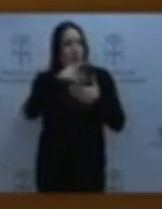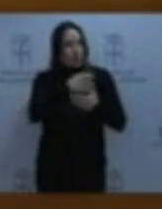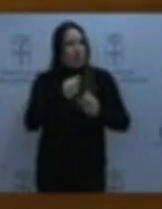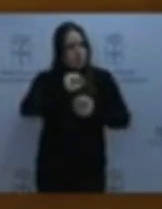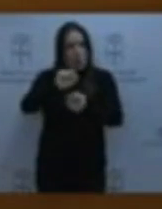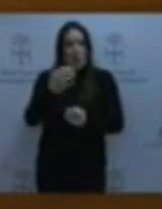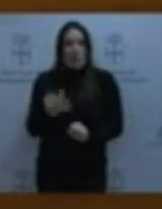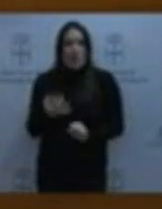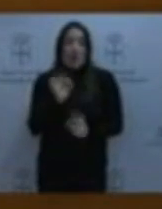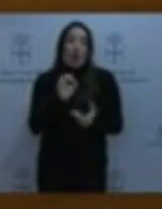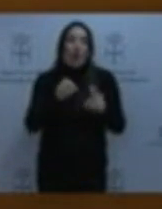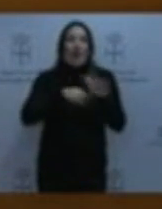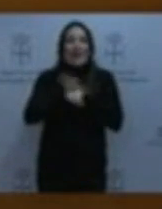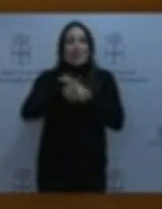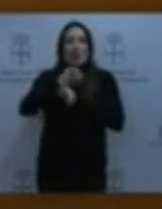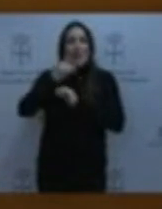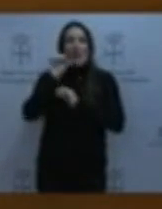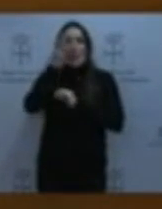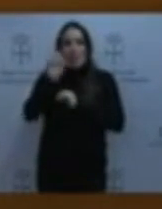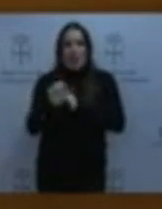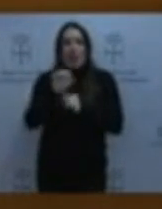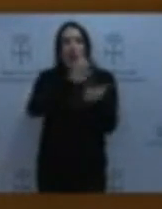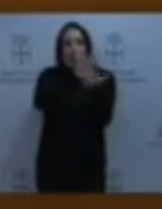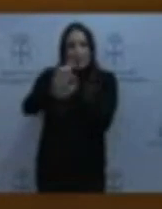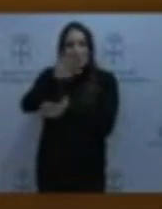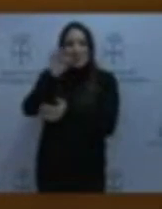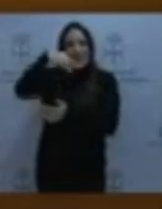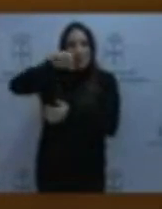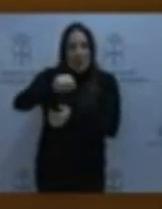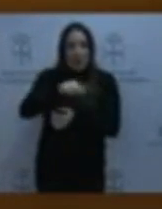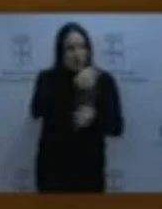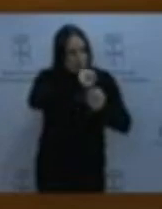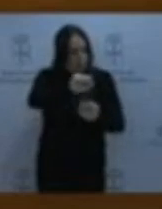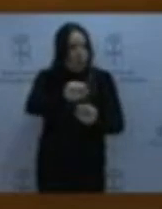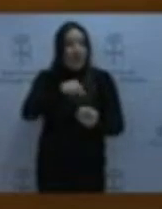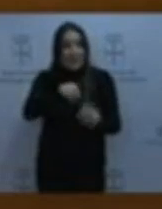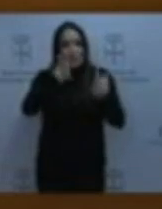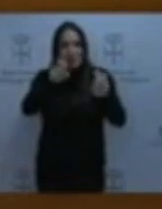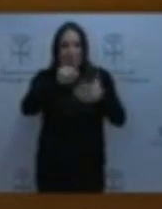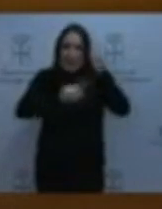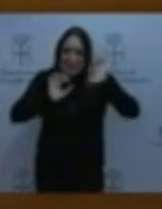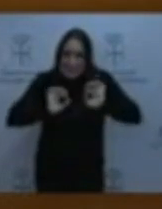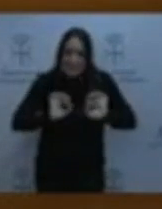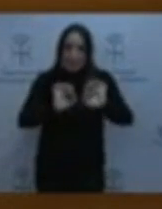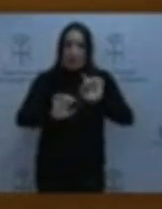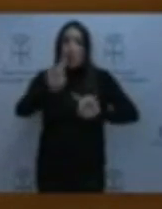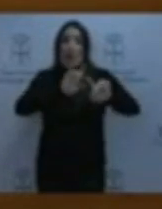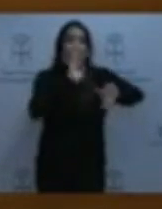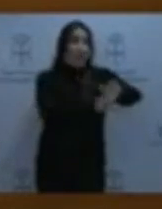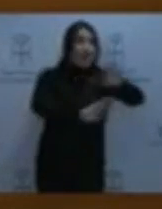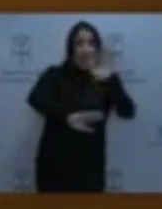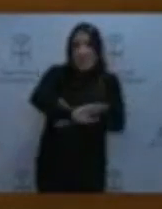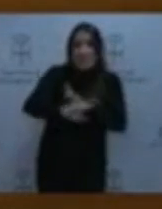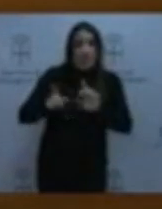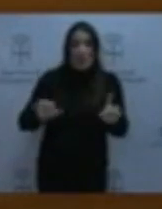sindicatura en la gestión del IDEPA, que no haya despidos en el ITMA. De eso estamos hablando. Eso es muy concreto. Eso no es un problema de izquierdas o de derechas, ni